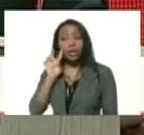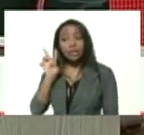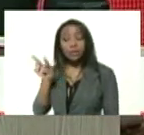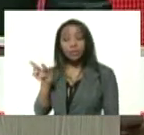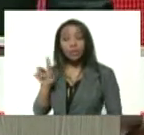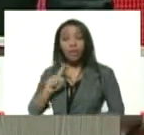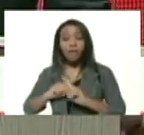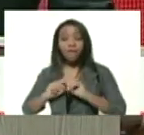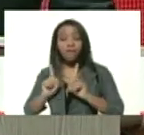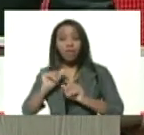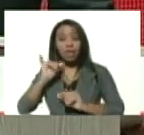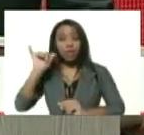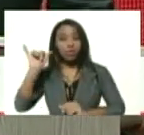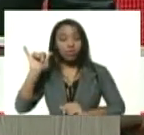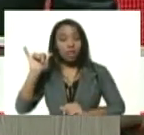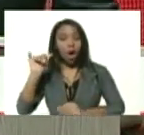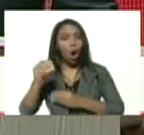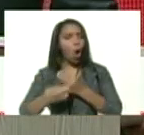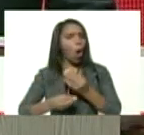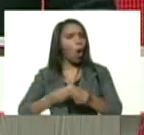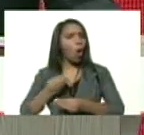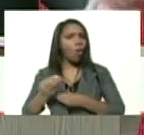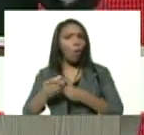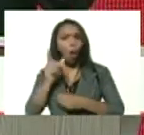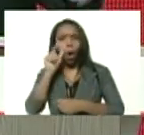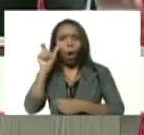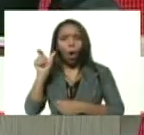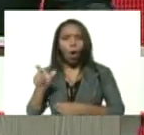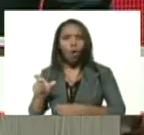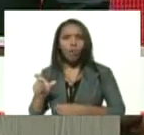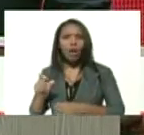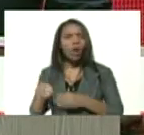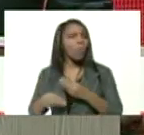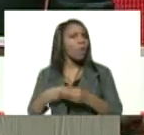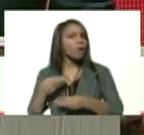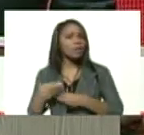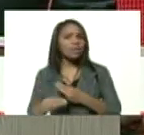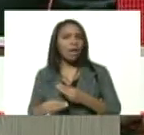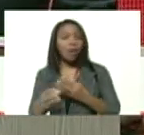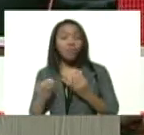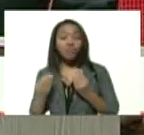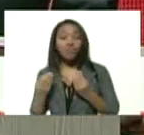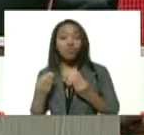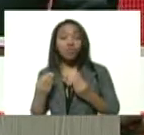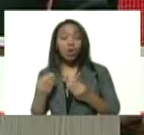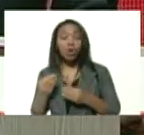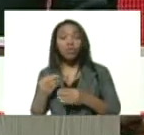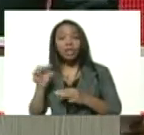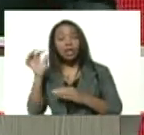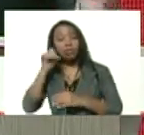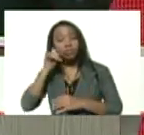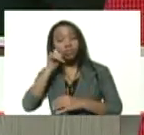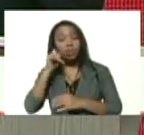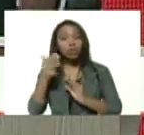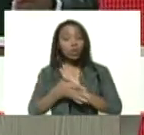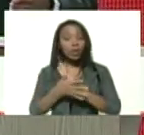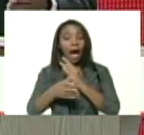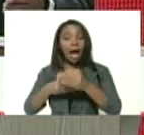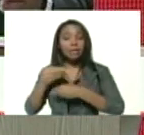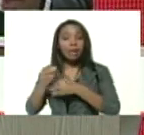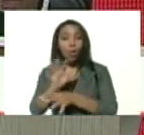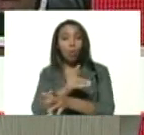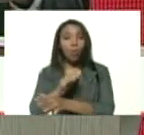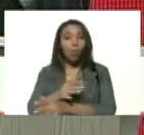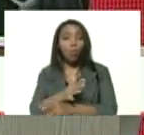esas denuncias, como hace Alberto Federico Ravel y como hacen muchos de los medios de comunicación que le hacen el